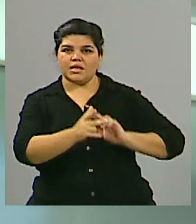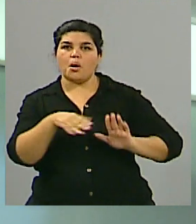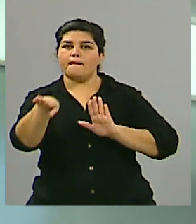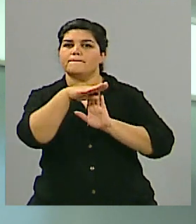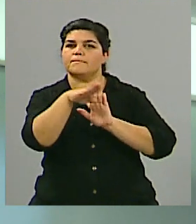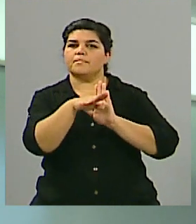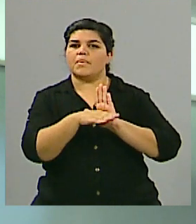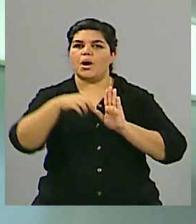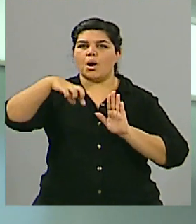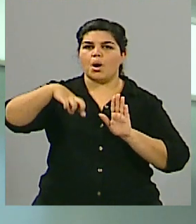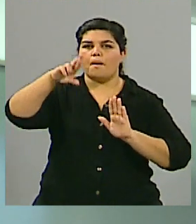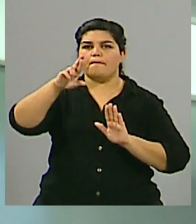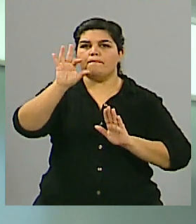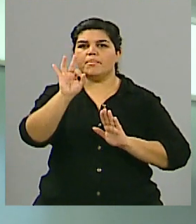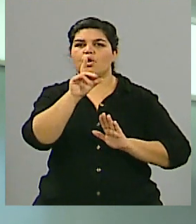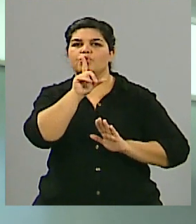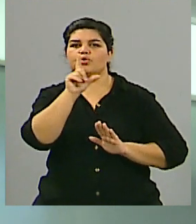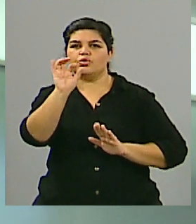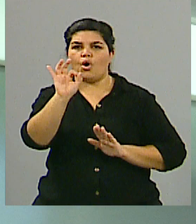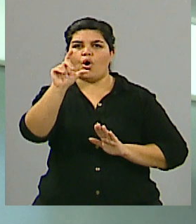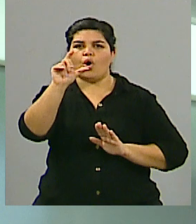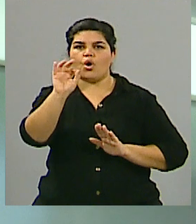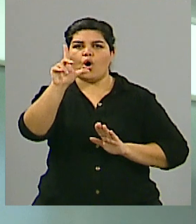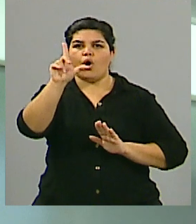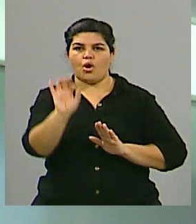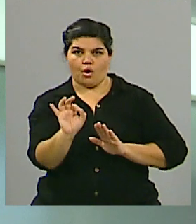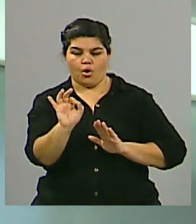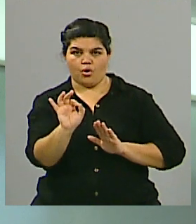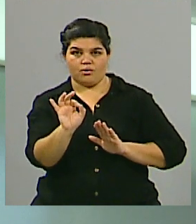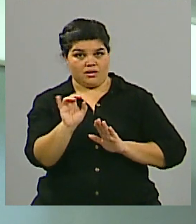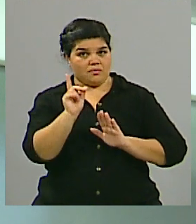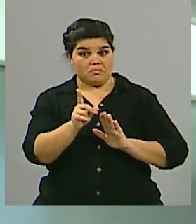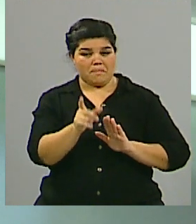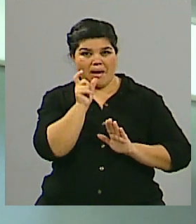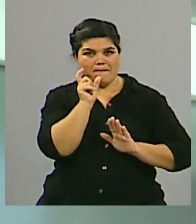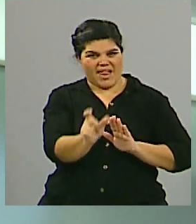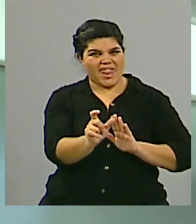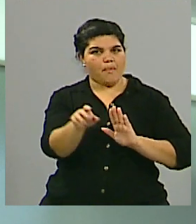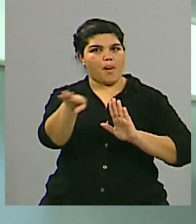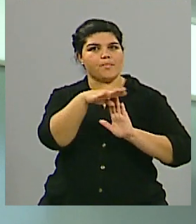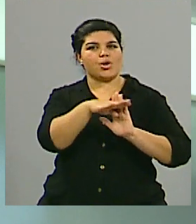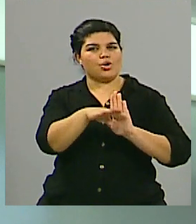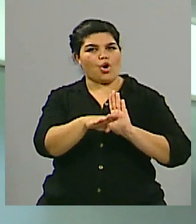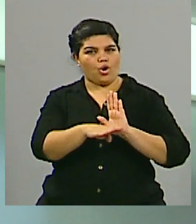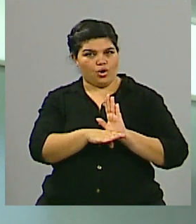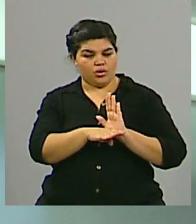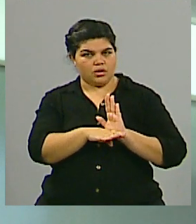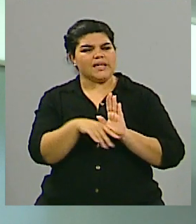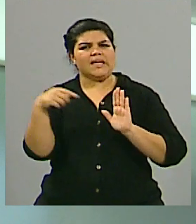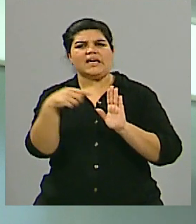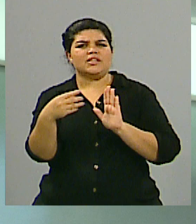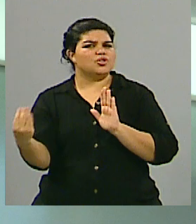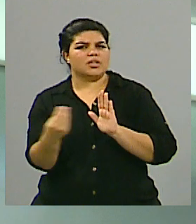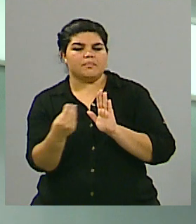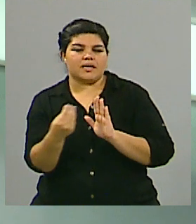palabra, este término se puso muy de moda, pero tampoco es nuevo el tema de los protocolos. Es importante, por ejemplo, en el caso puntual de